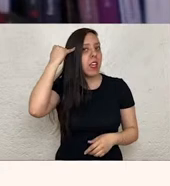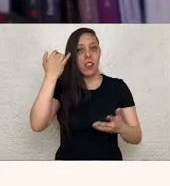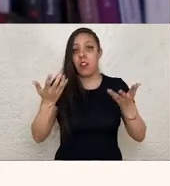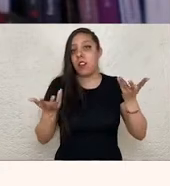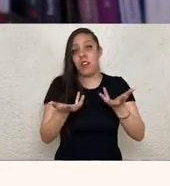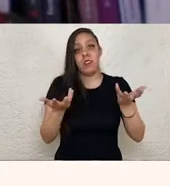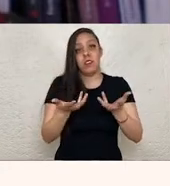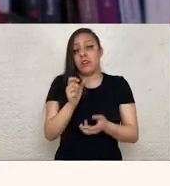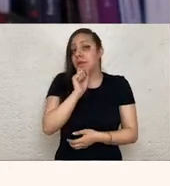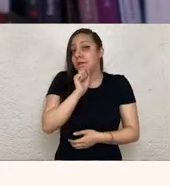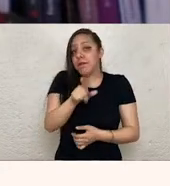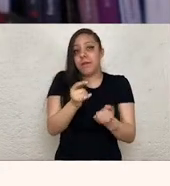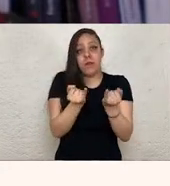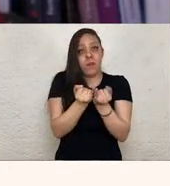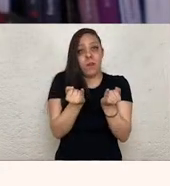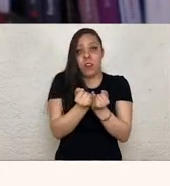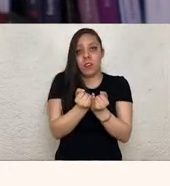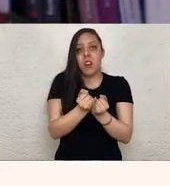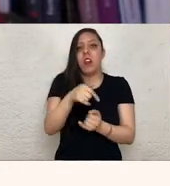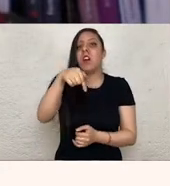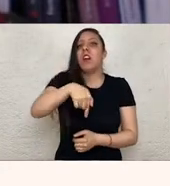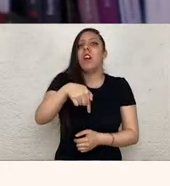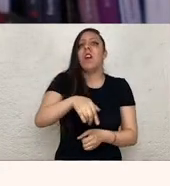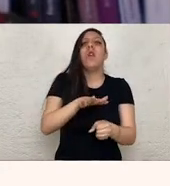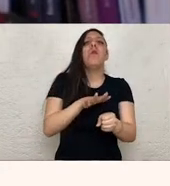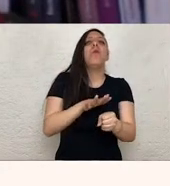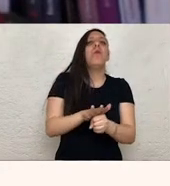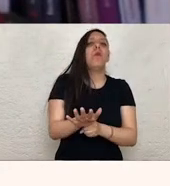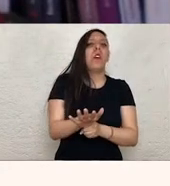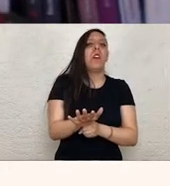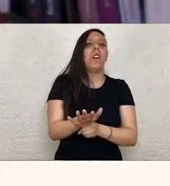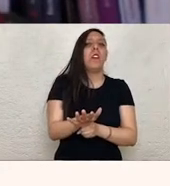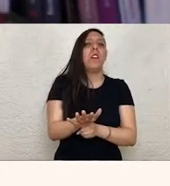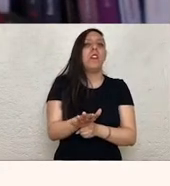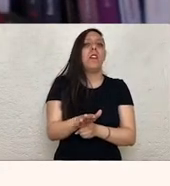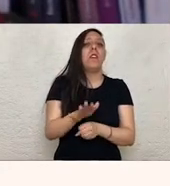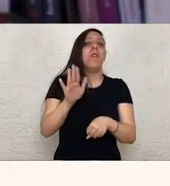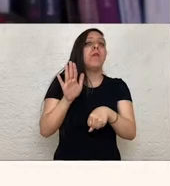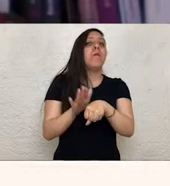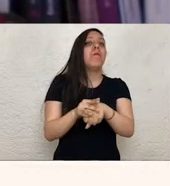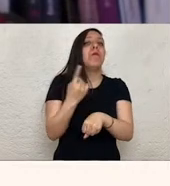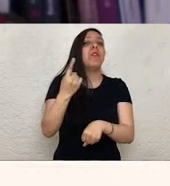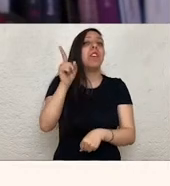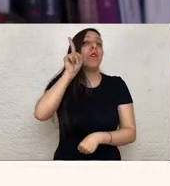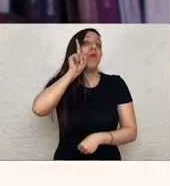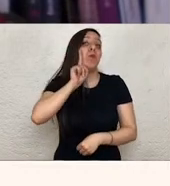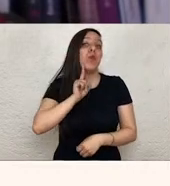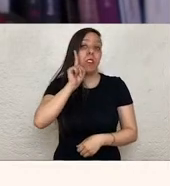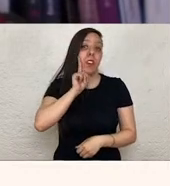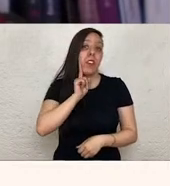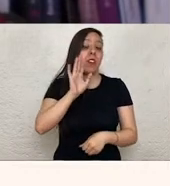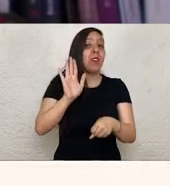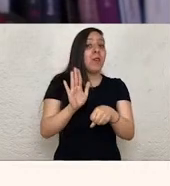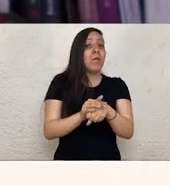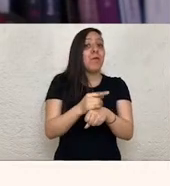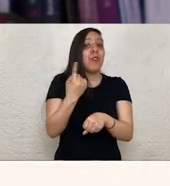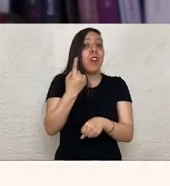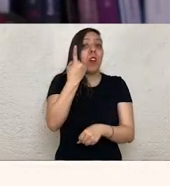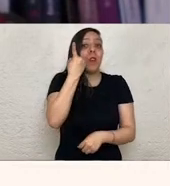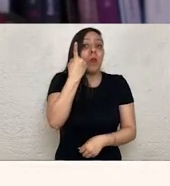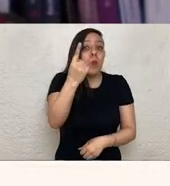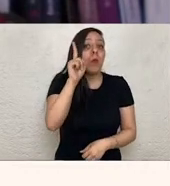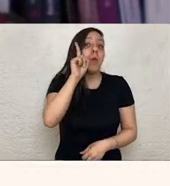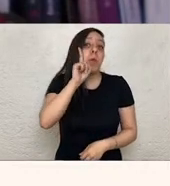quizá lo hubiera hecho, ¿no? Aquí el punto es, ¿por qué mujer? ¿Y por qué una